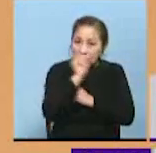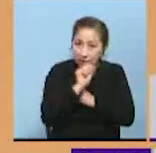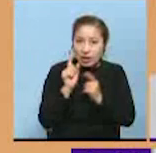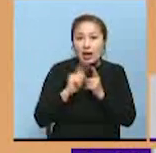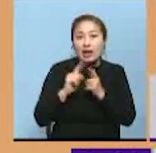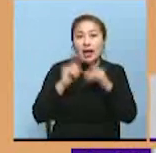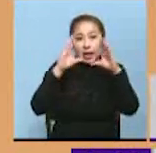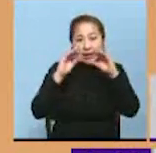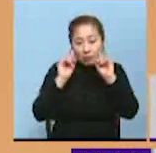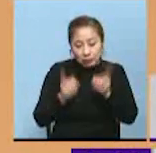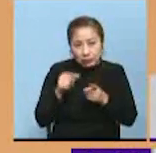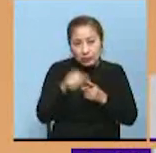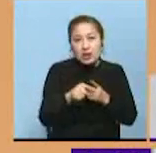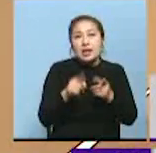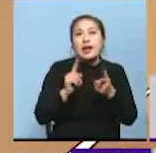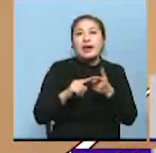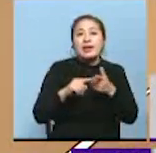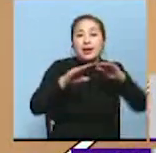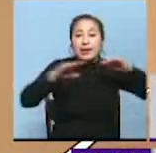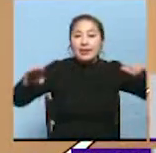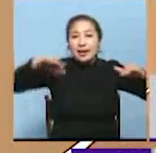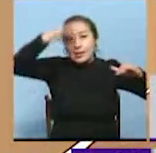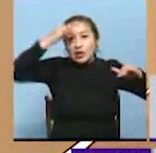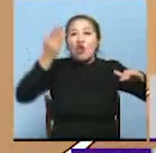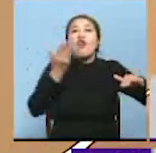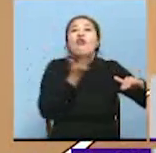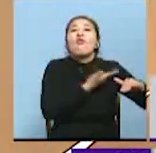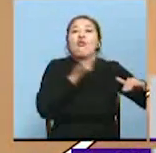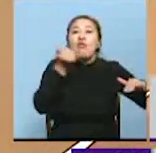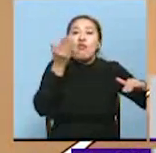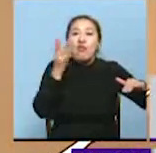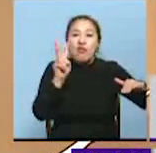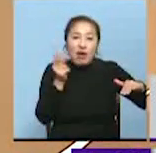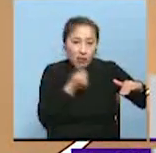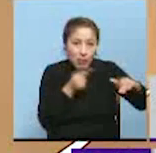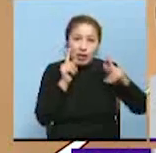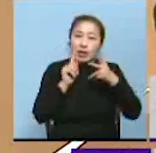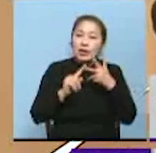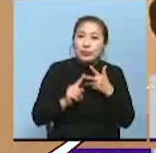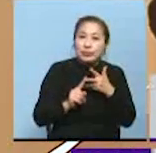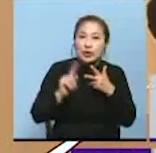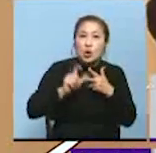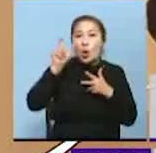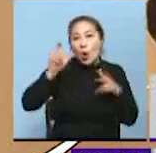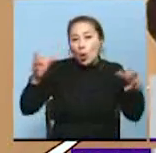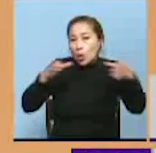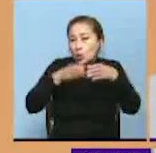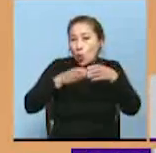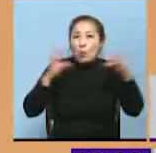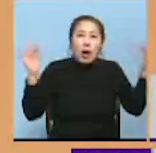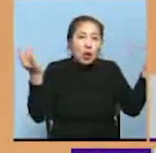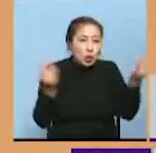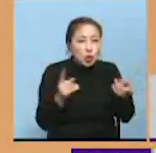Esta noche va a estar acompañándonos en el escenario junto a Faba Kingard. Y bueno, y además van a estar los de Jujuy,